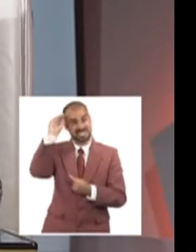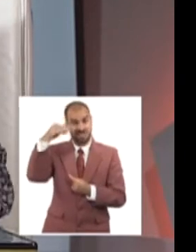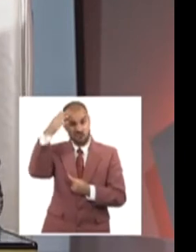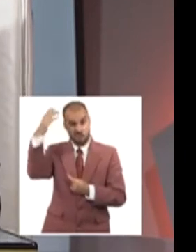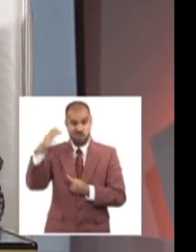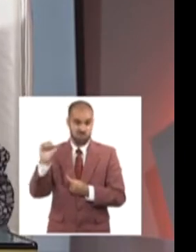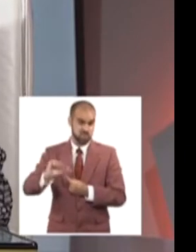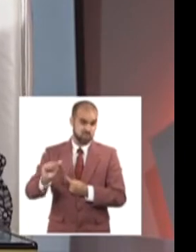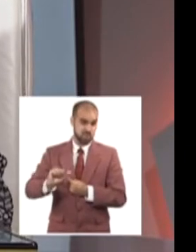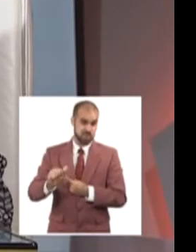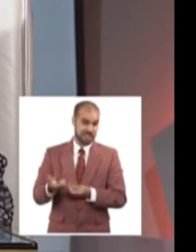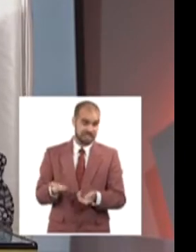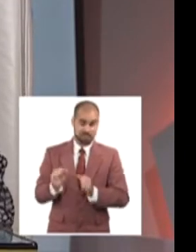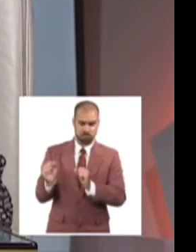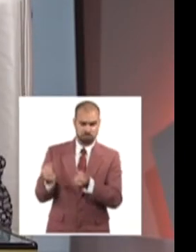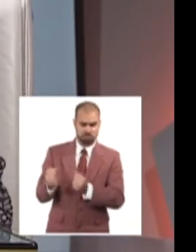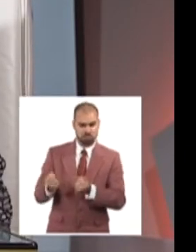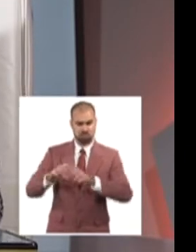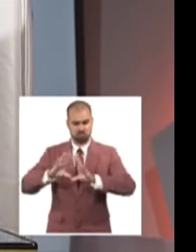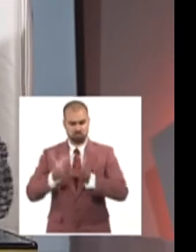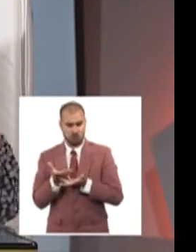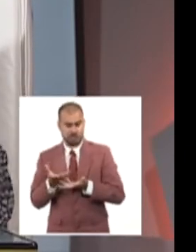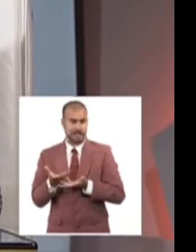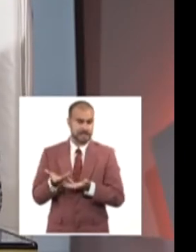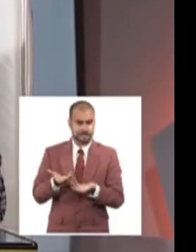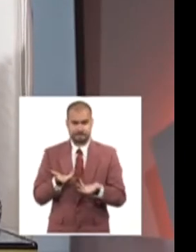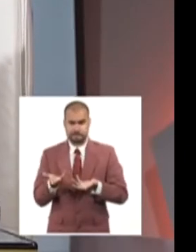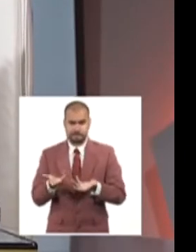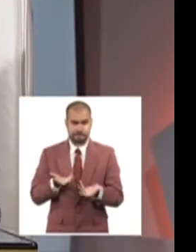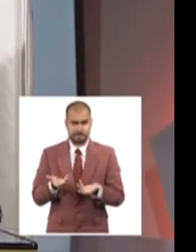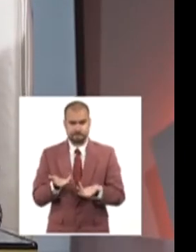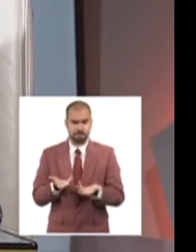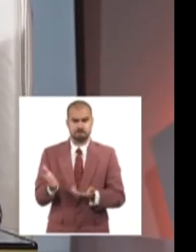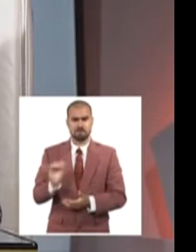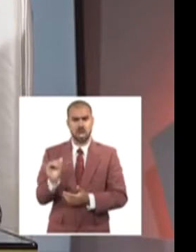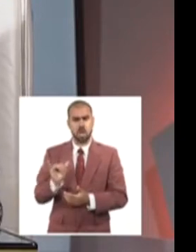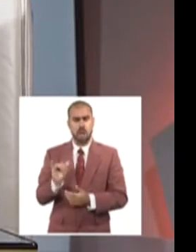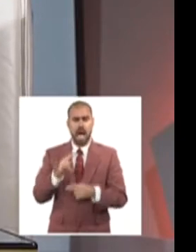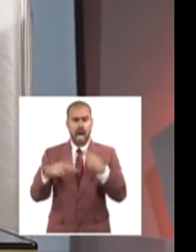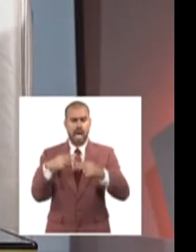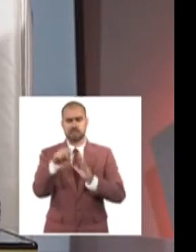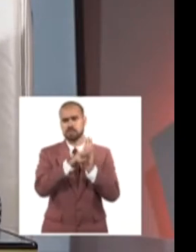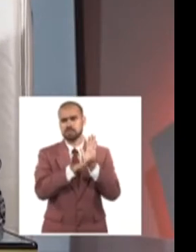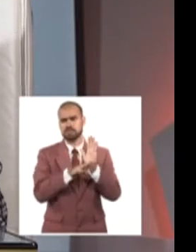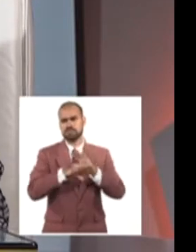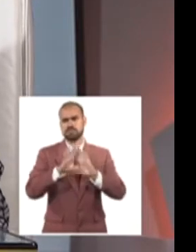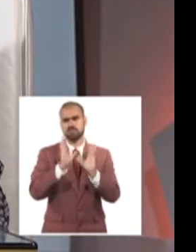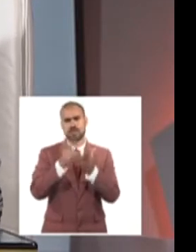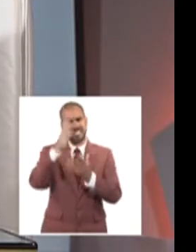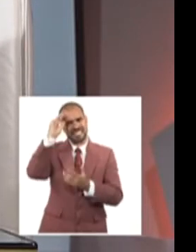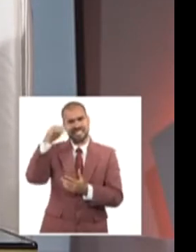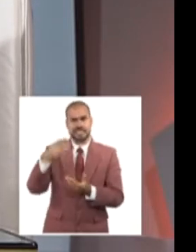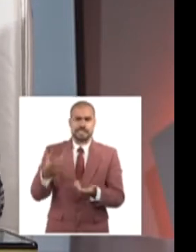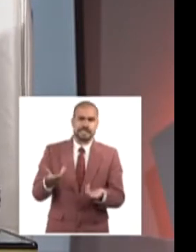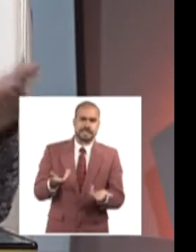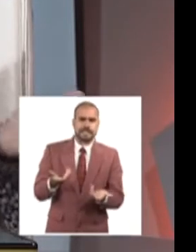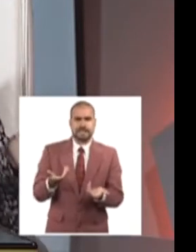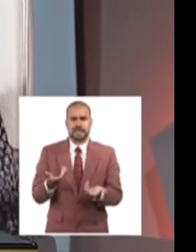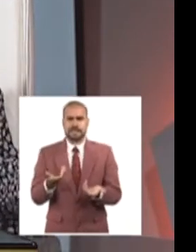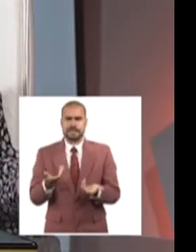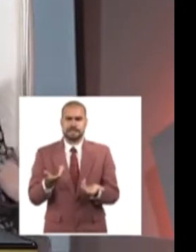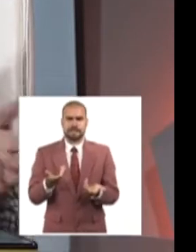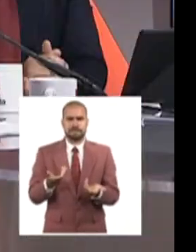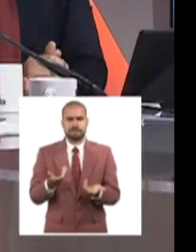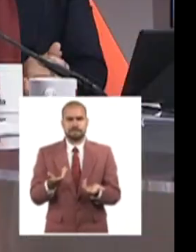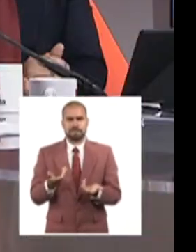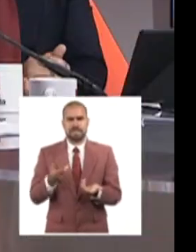que a ha tomado medidas y no ha sabido hasta cierto punto más que tomar medidas lo que no las